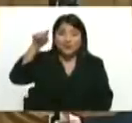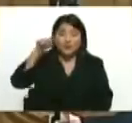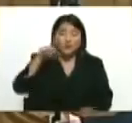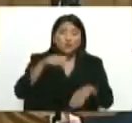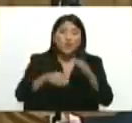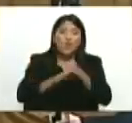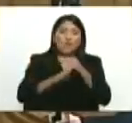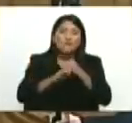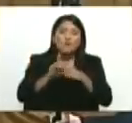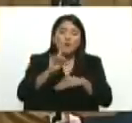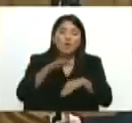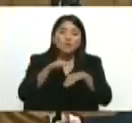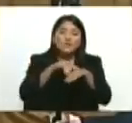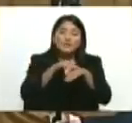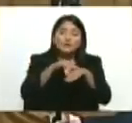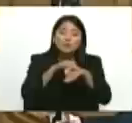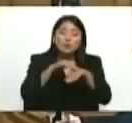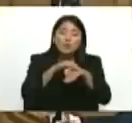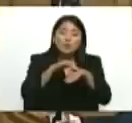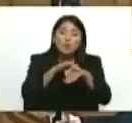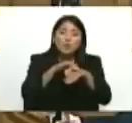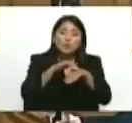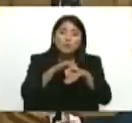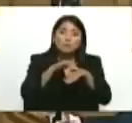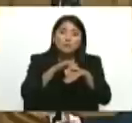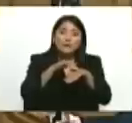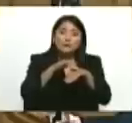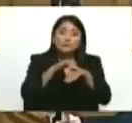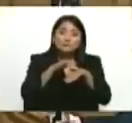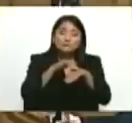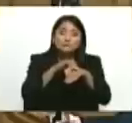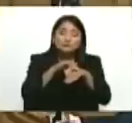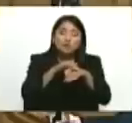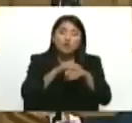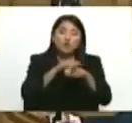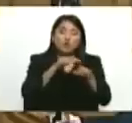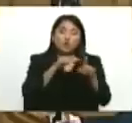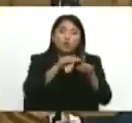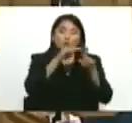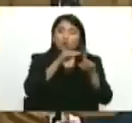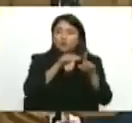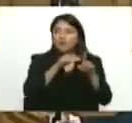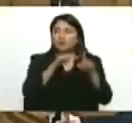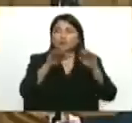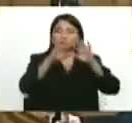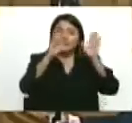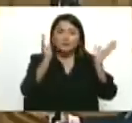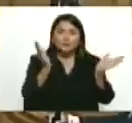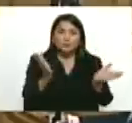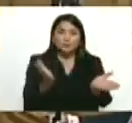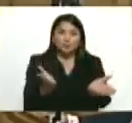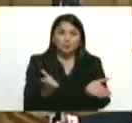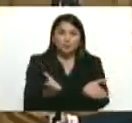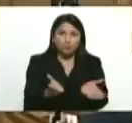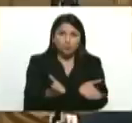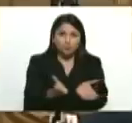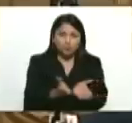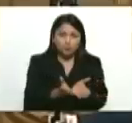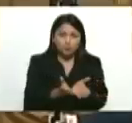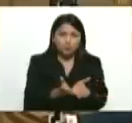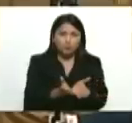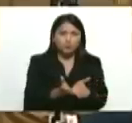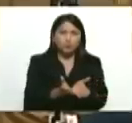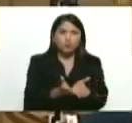cometido el más grave crimen contra la humanidad que haya conocido la historia de este